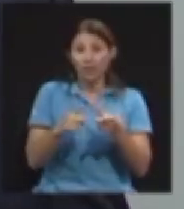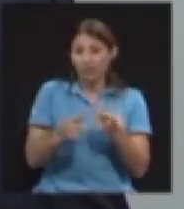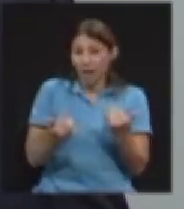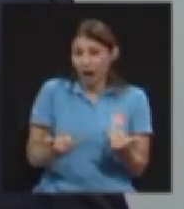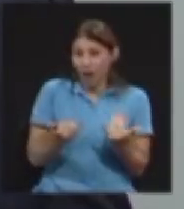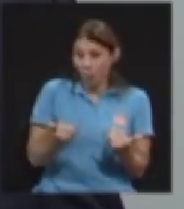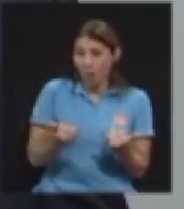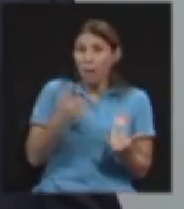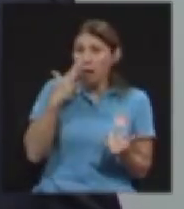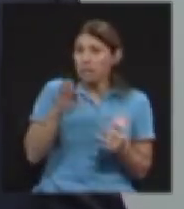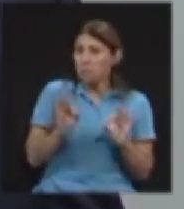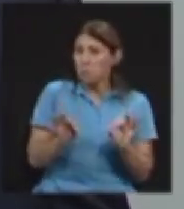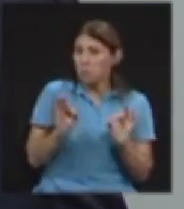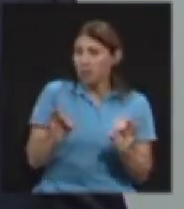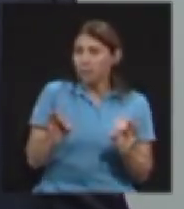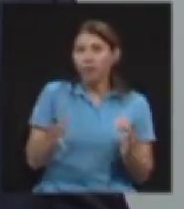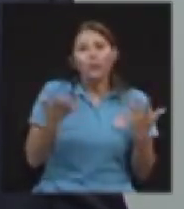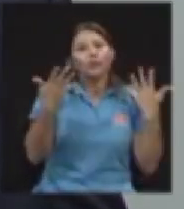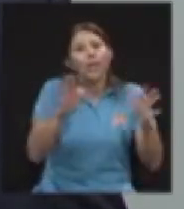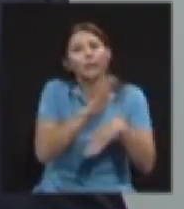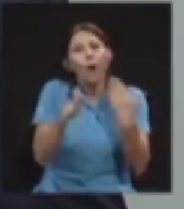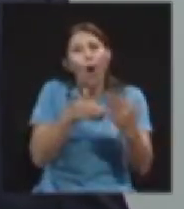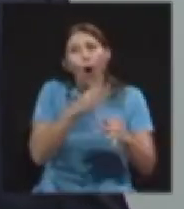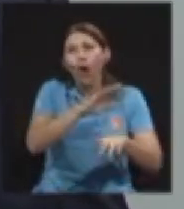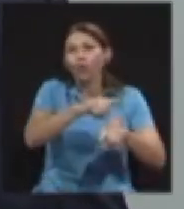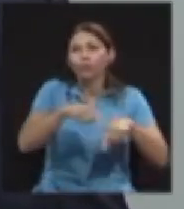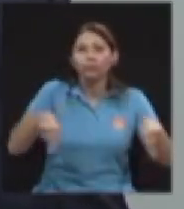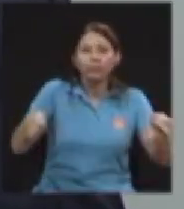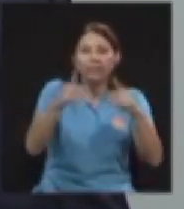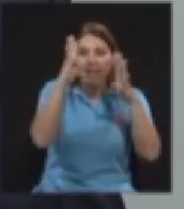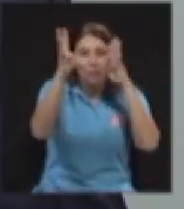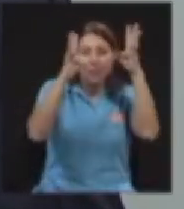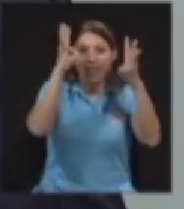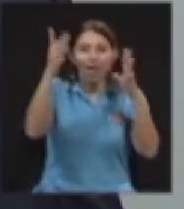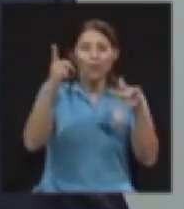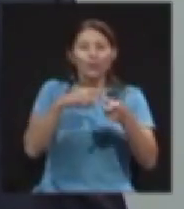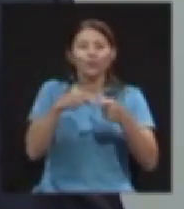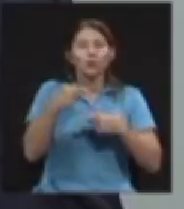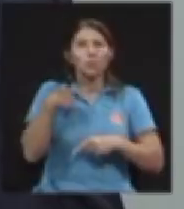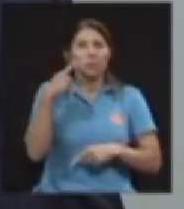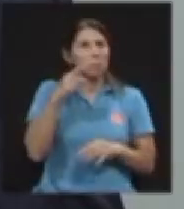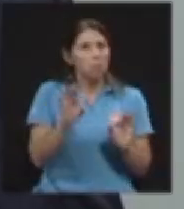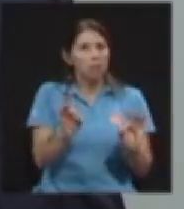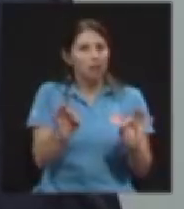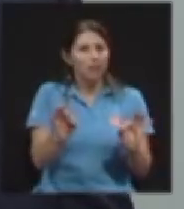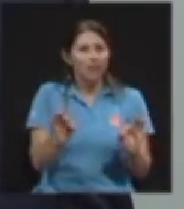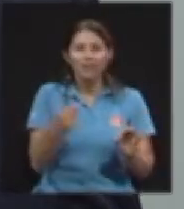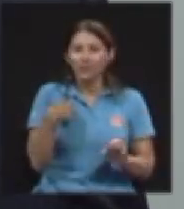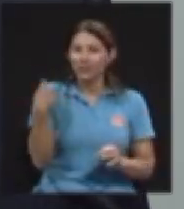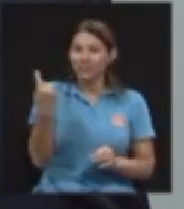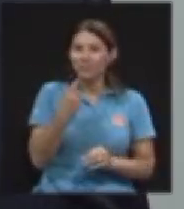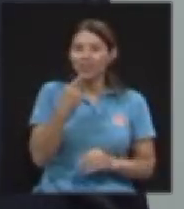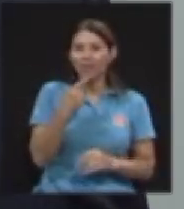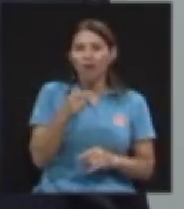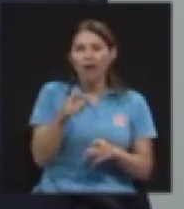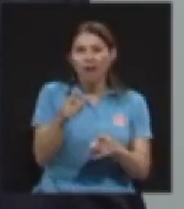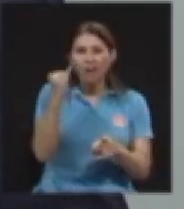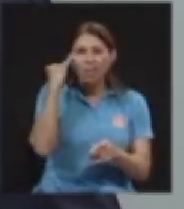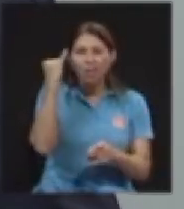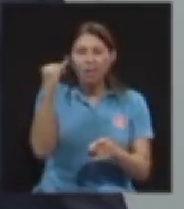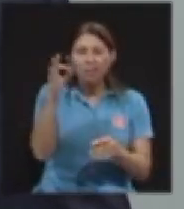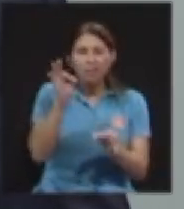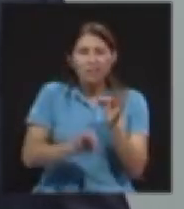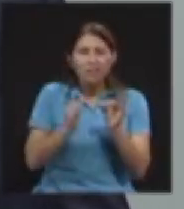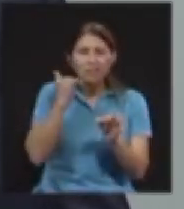por supuesto, una vez inventado todo parece razonable. Yo siempre digo, son ideas muy sencillas, pero no se me ocurrieron, ¿verdad?